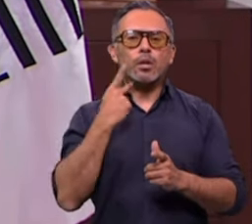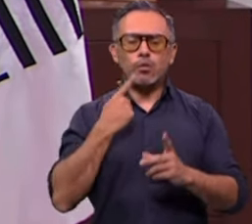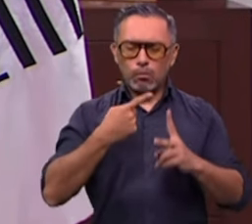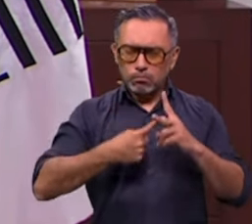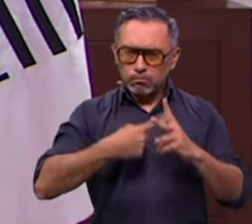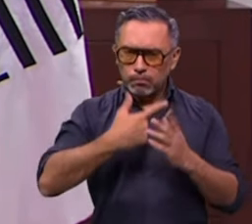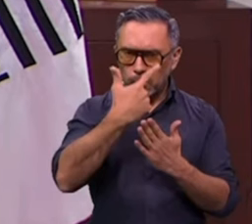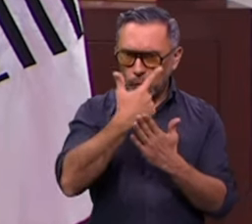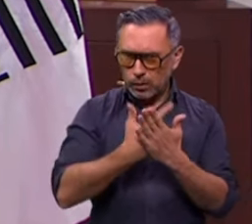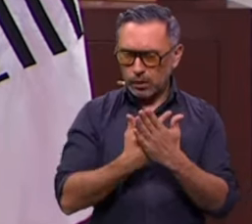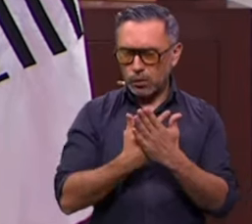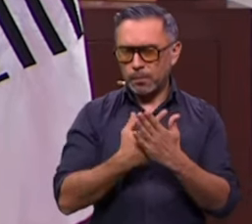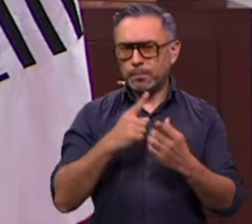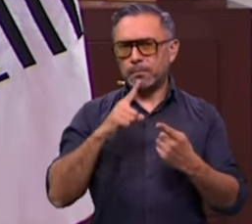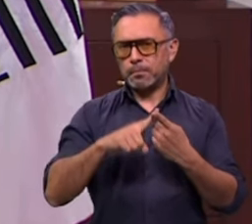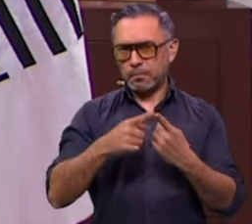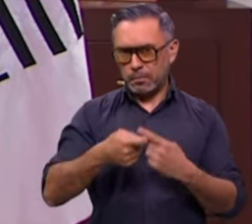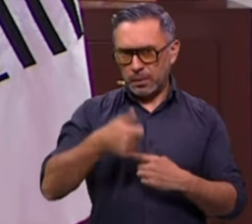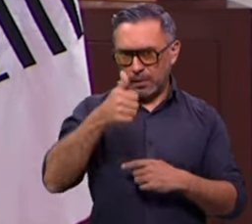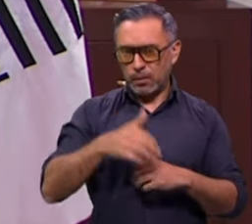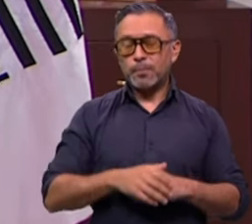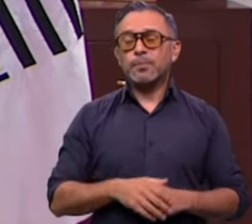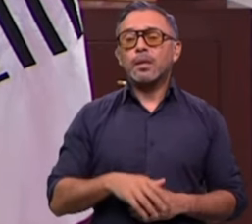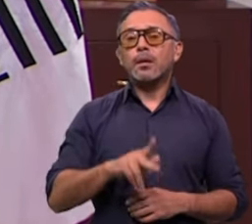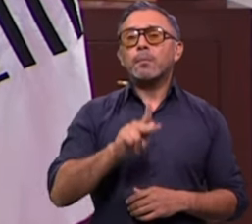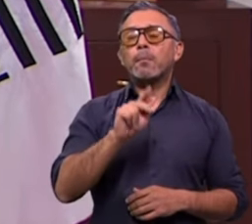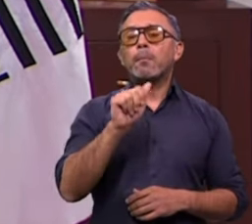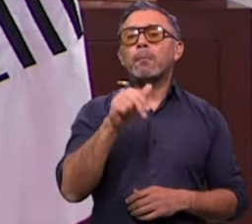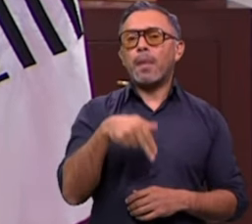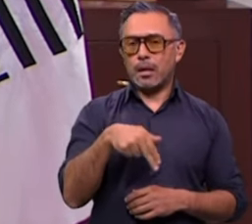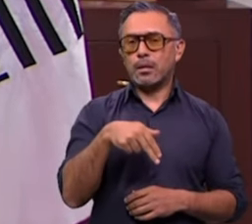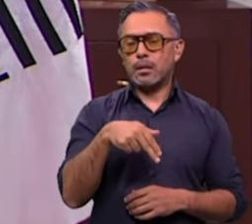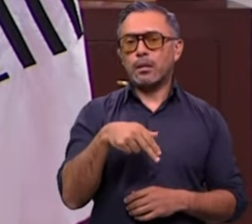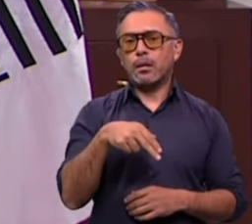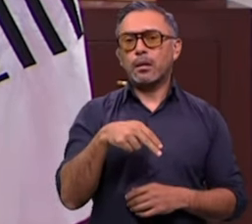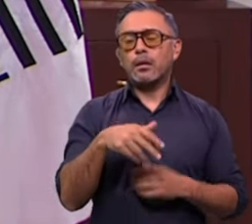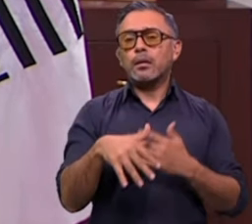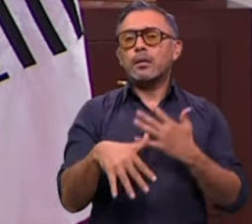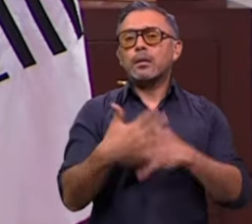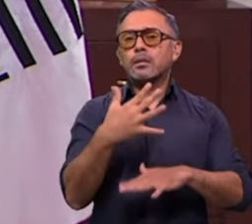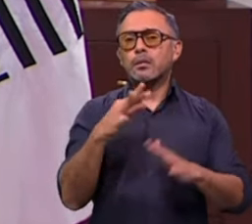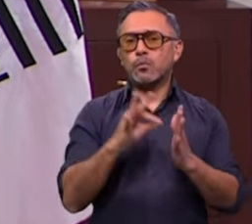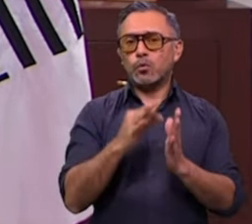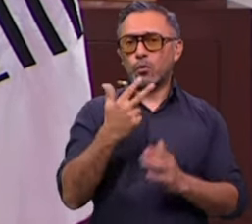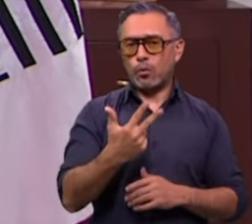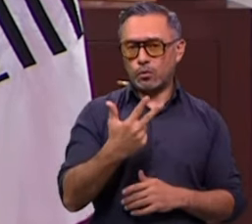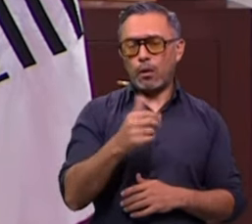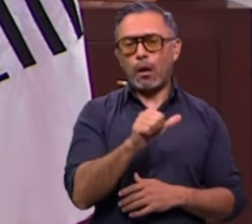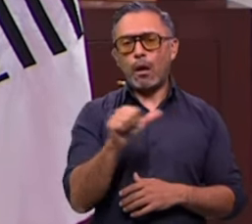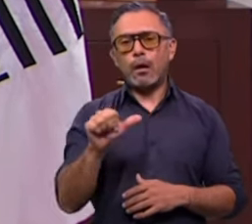las siguientes. Partido Acción Nacional, entre 15.8 y